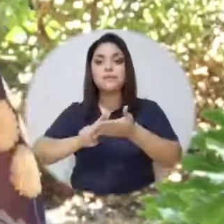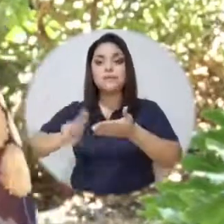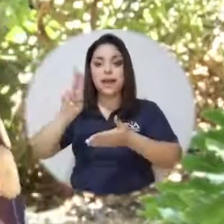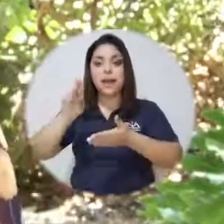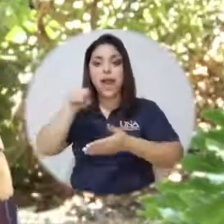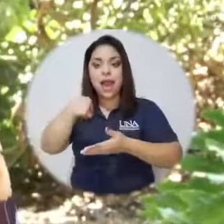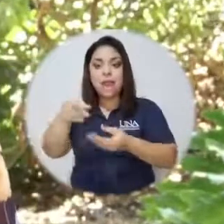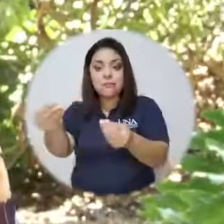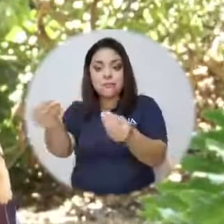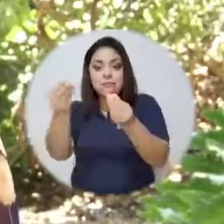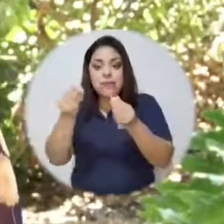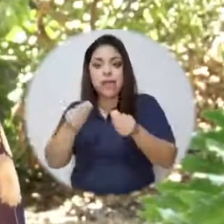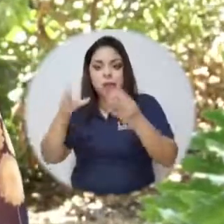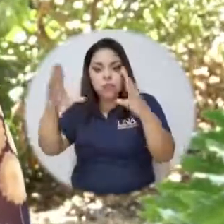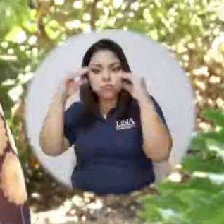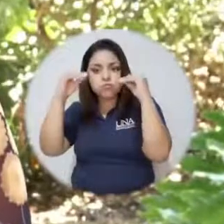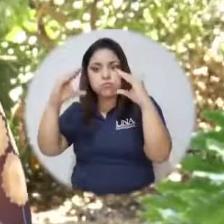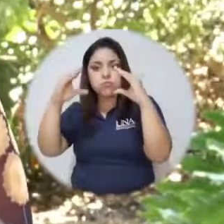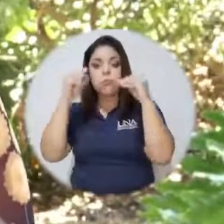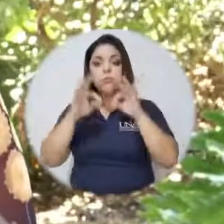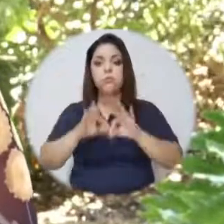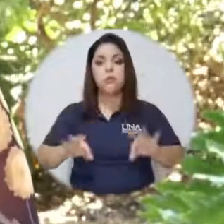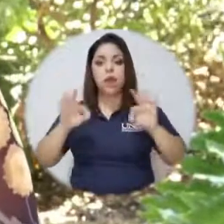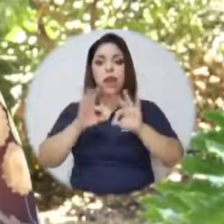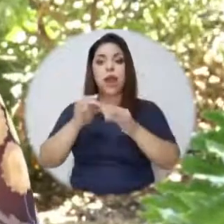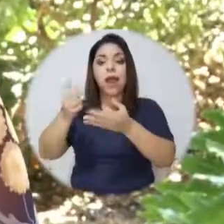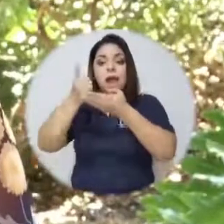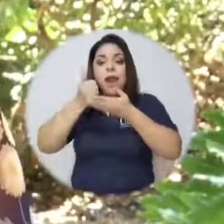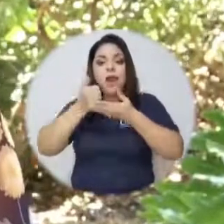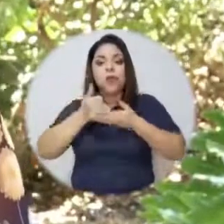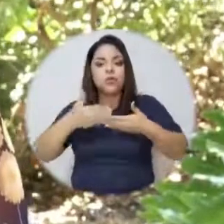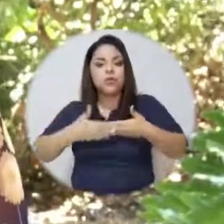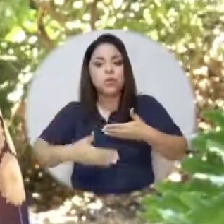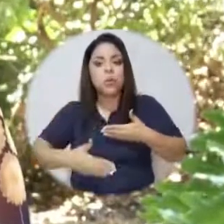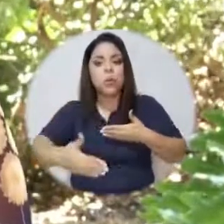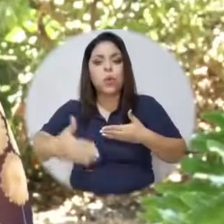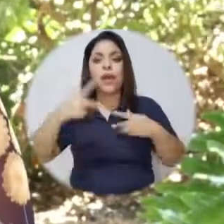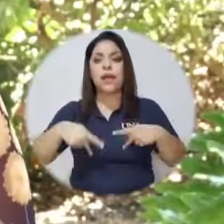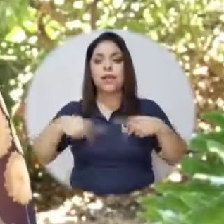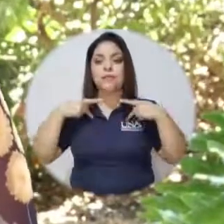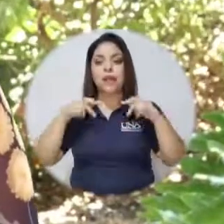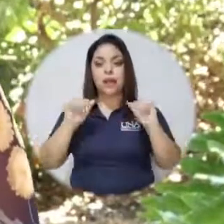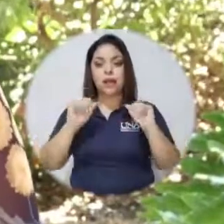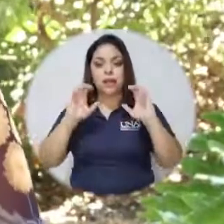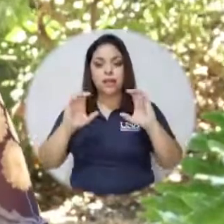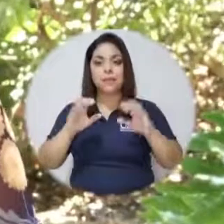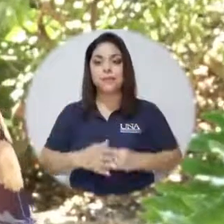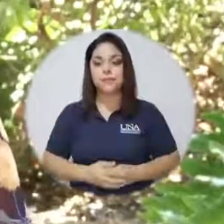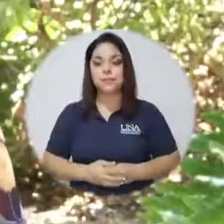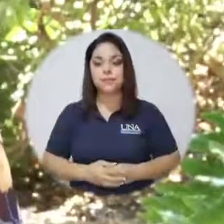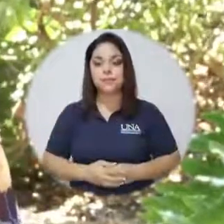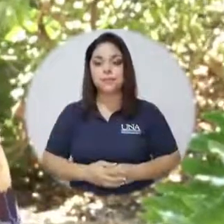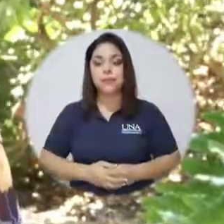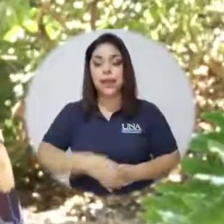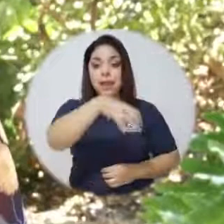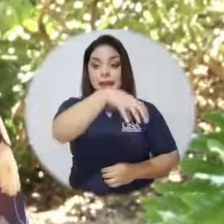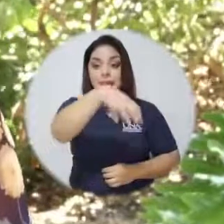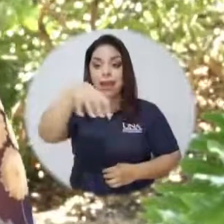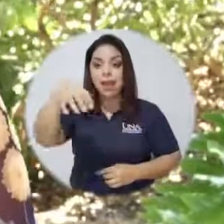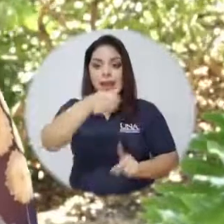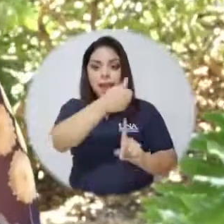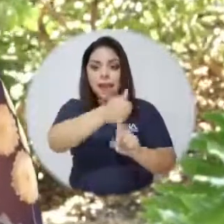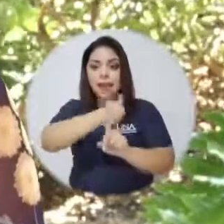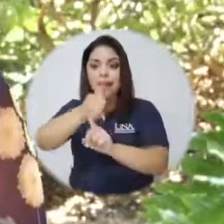darán información muy importante que te ayudará durante toda tu vida académica. En cada una de